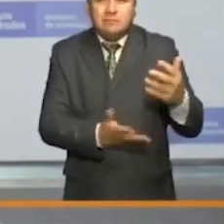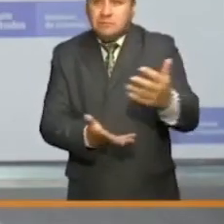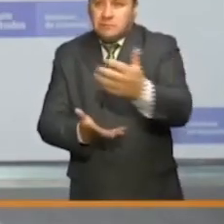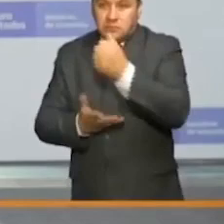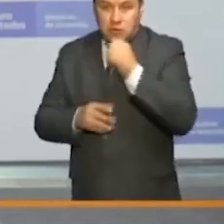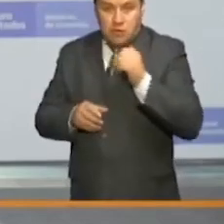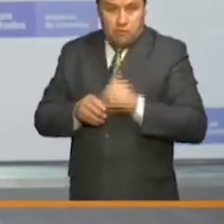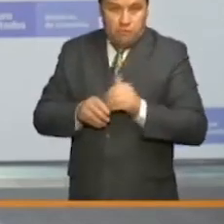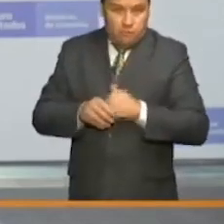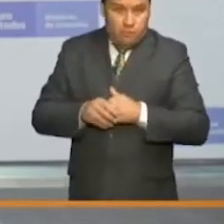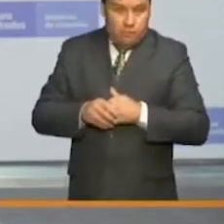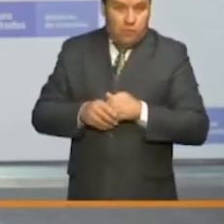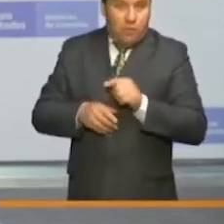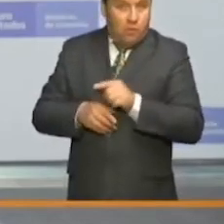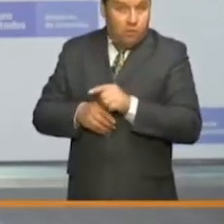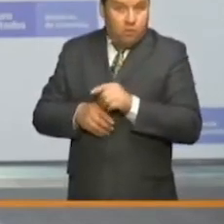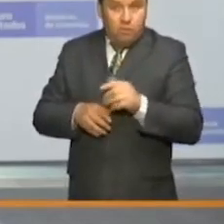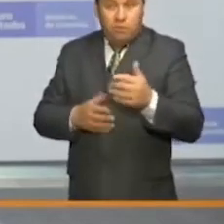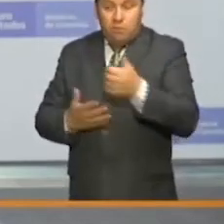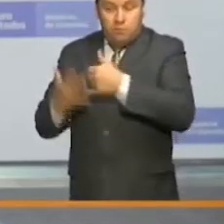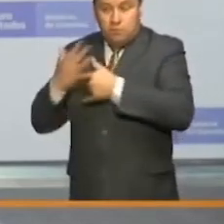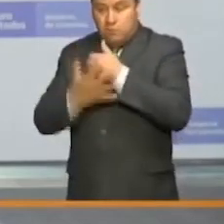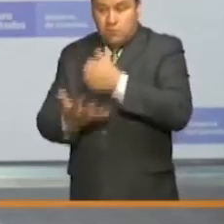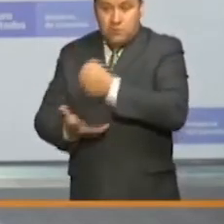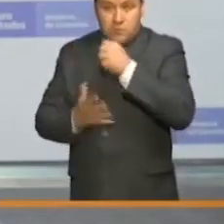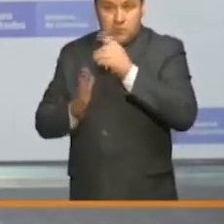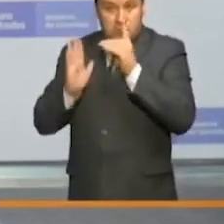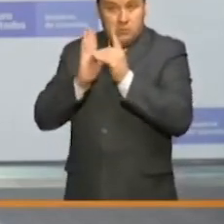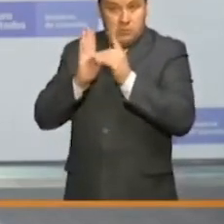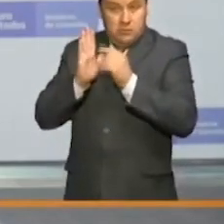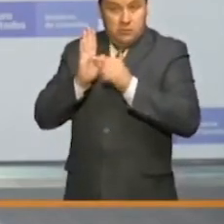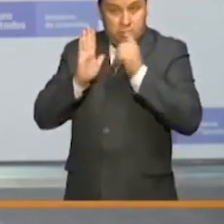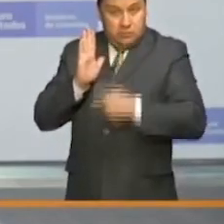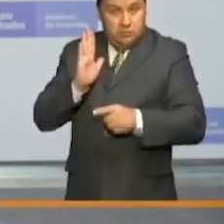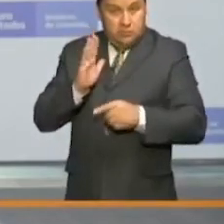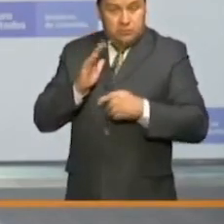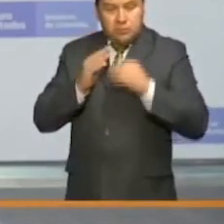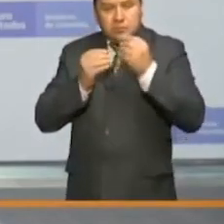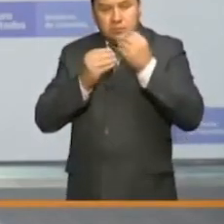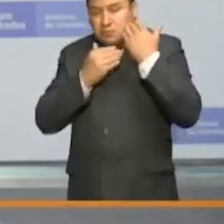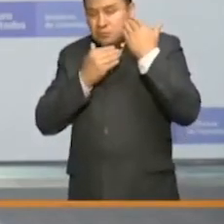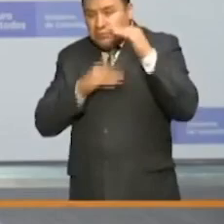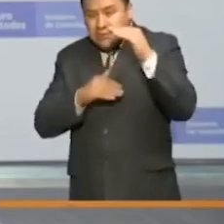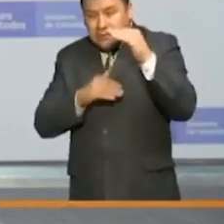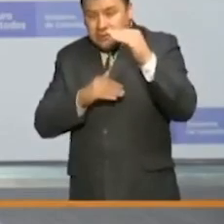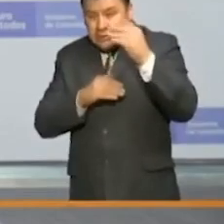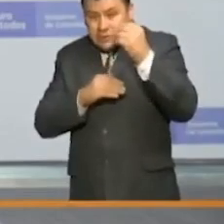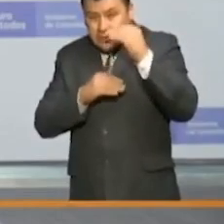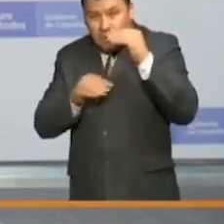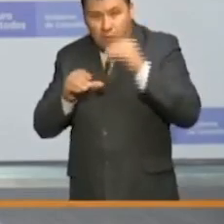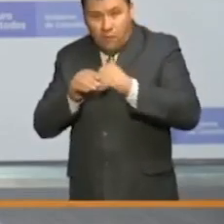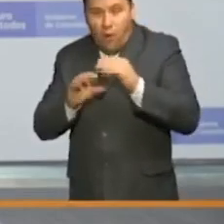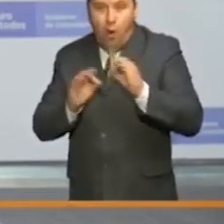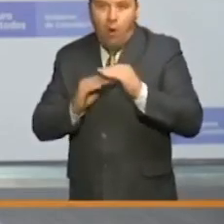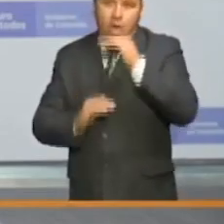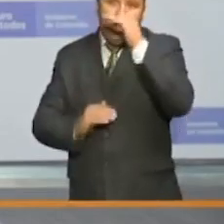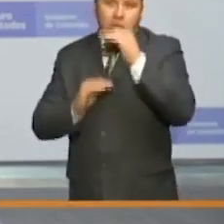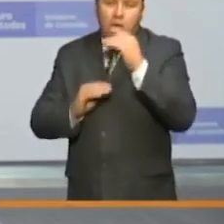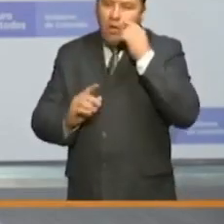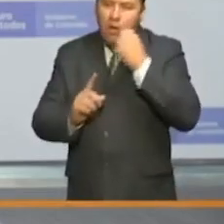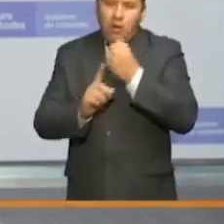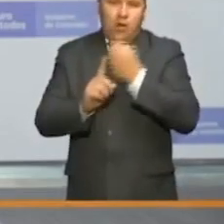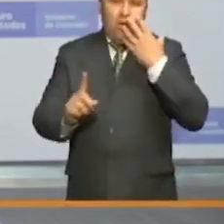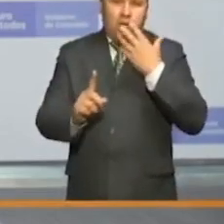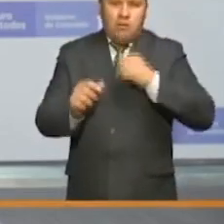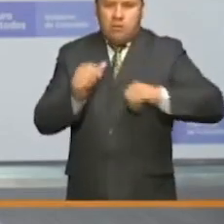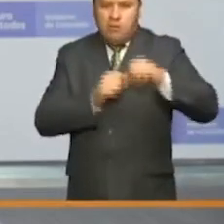de los fondos uno de ellos territoriales el decreto establece un tope de dinero que pueden brindar esos fondos como se impacta